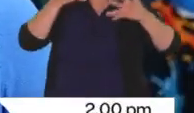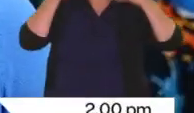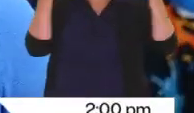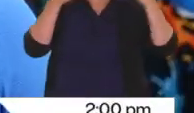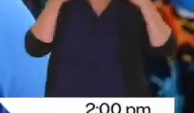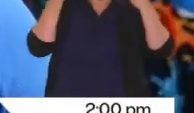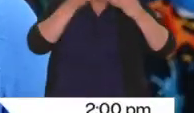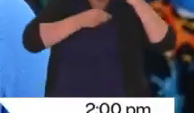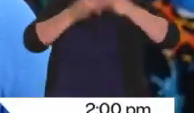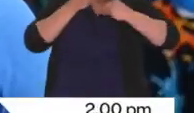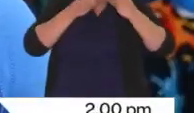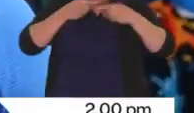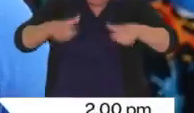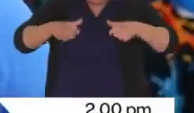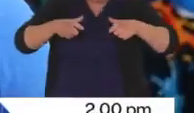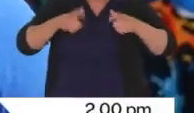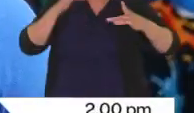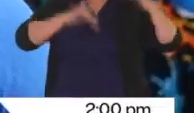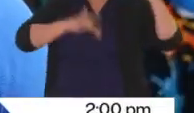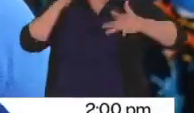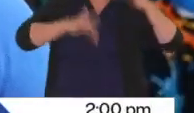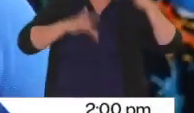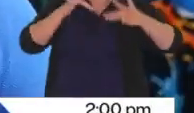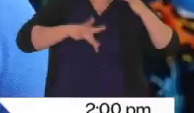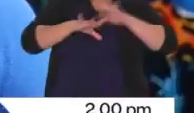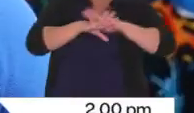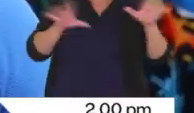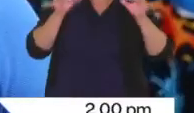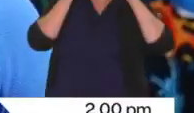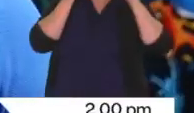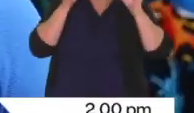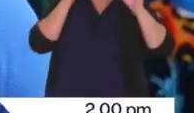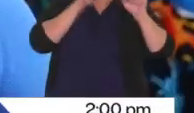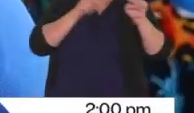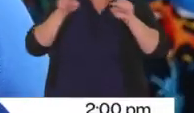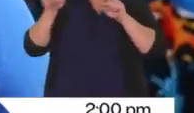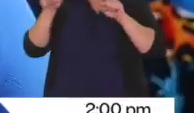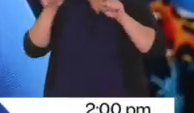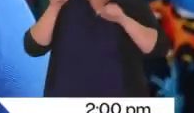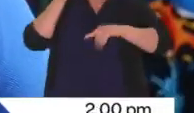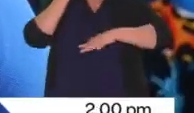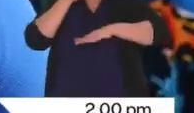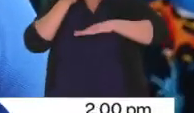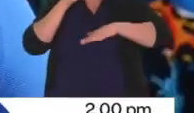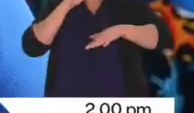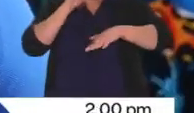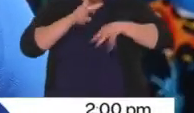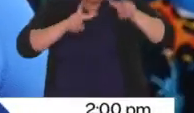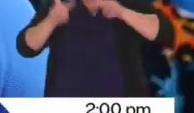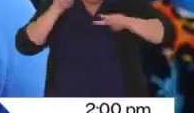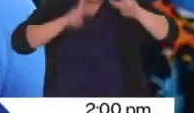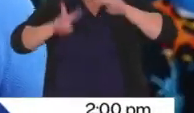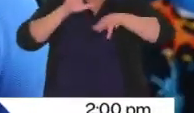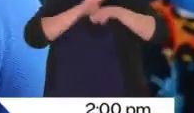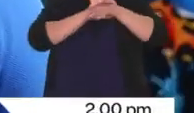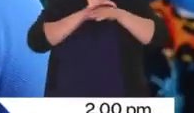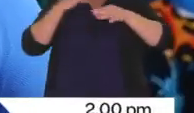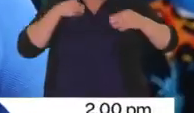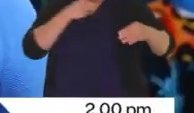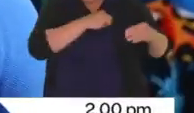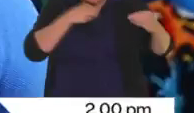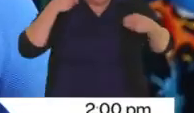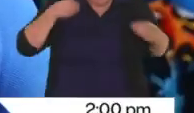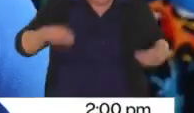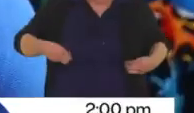y ación eh Muy desbalanceada Por ende en la revisión que hicimos médica inicial